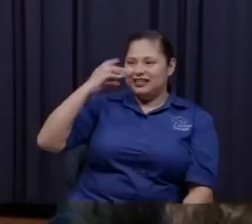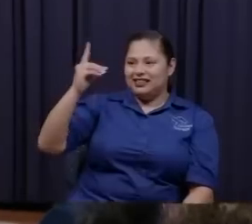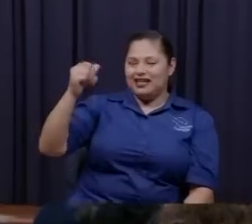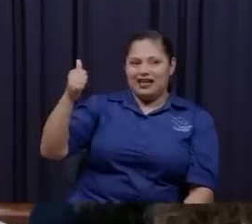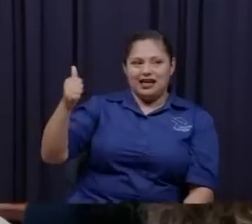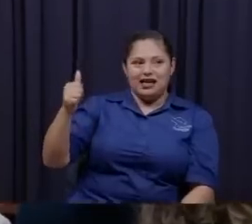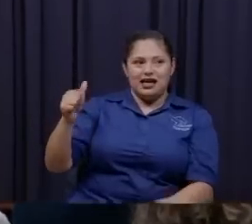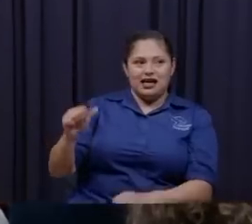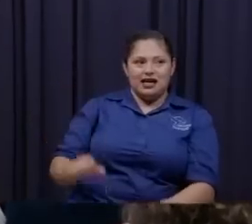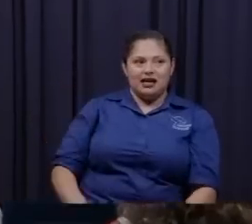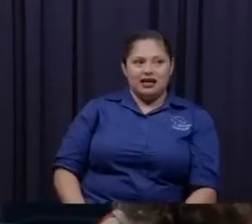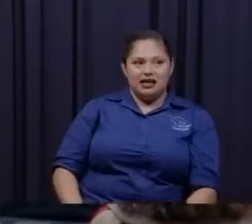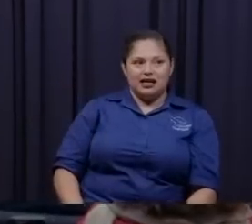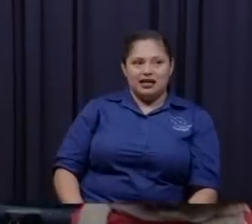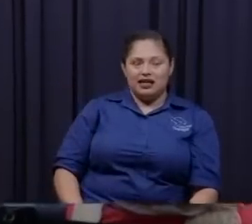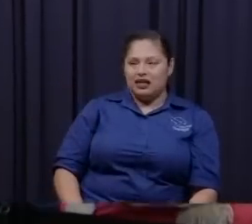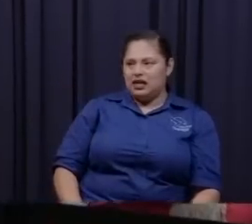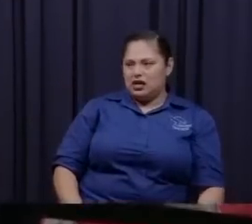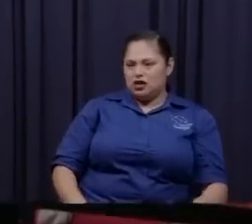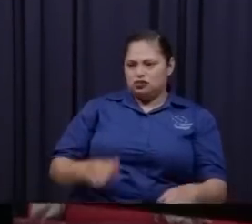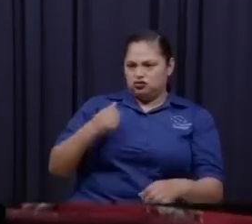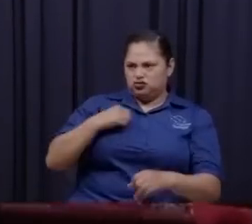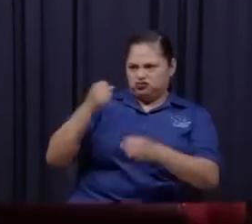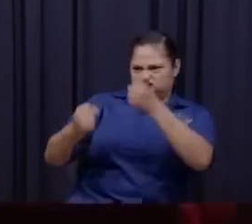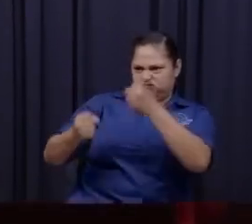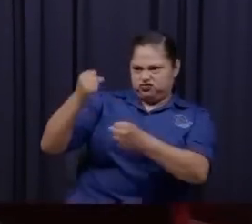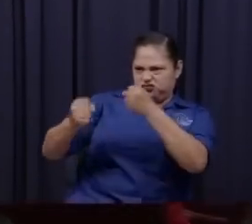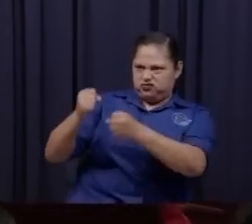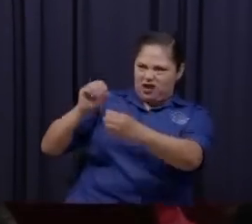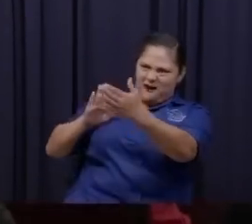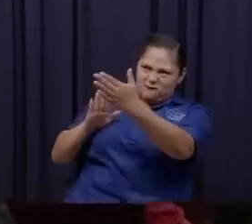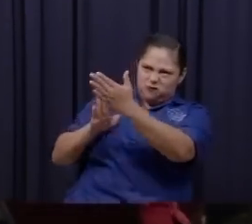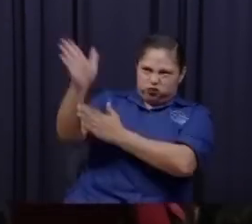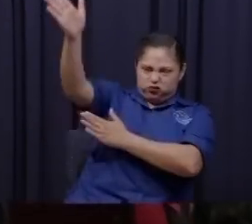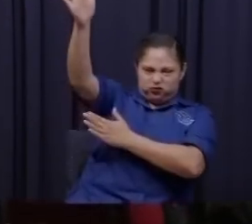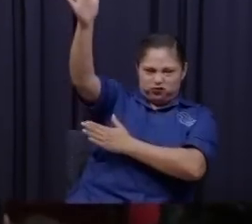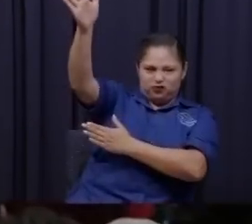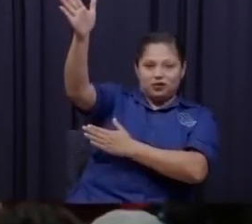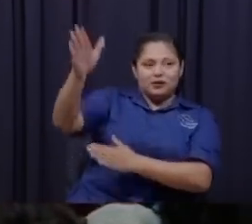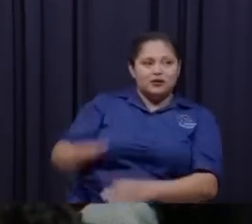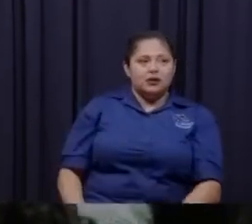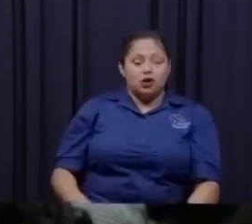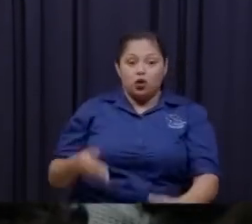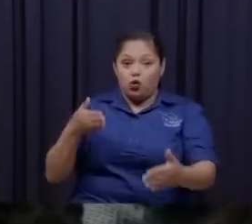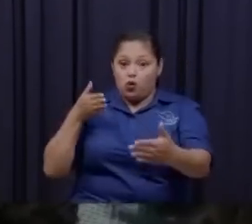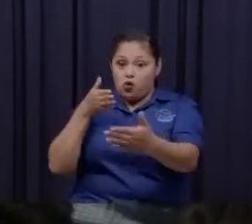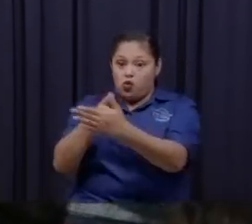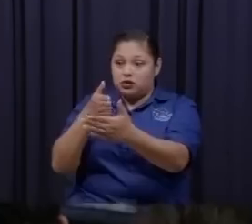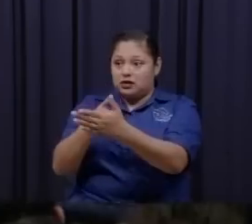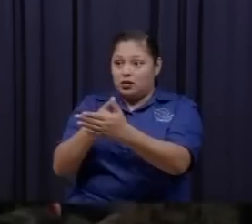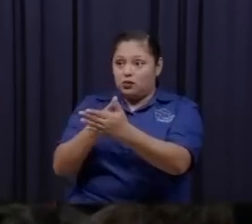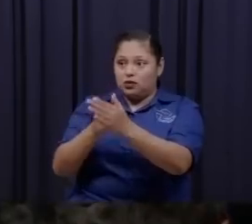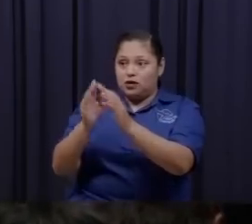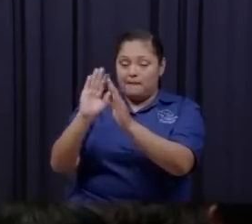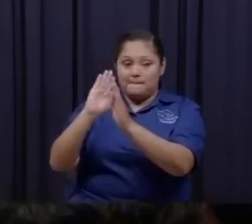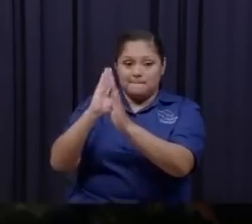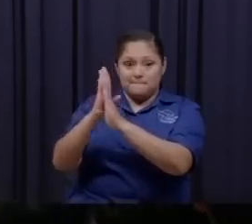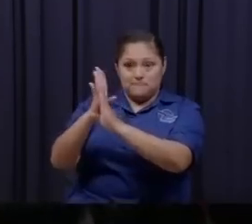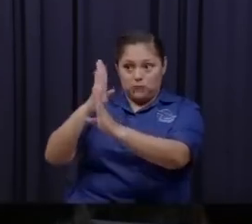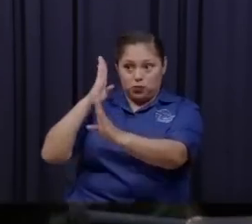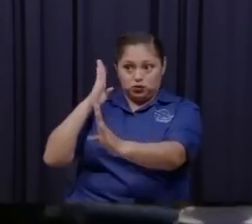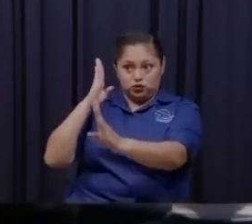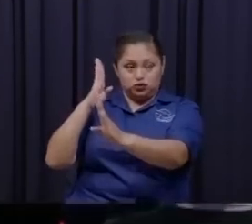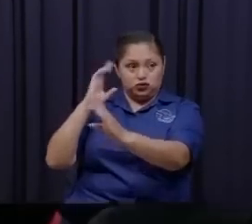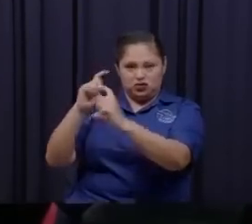a 110 kilómetros por hora en su vida contra una camioneta que estaba parada?